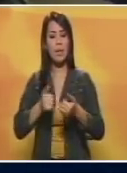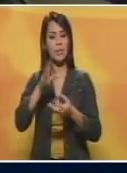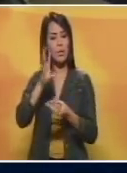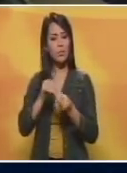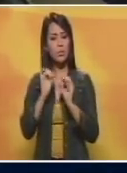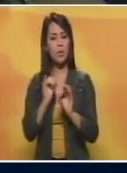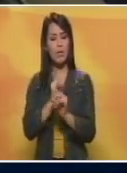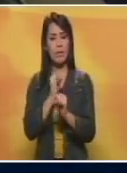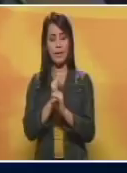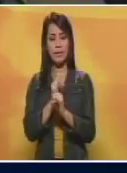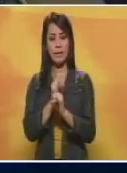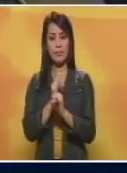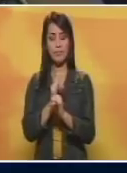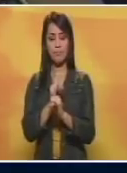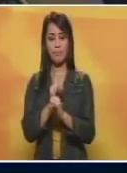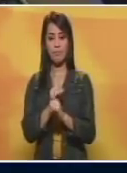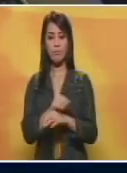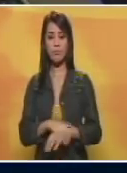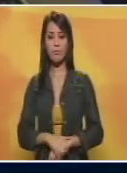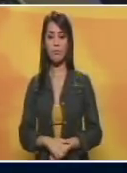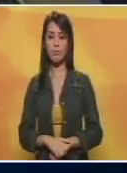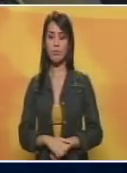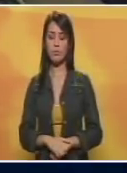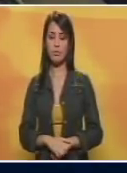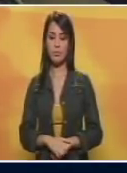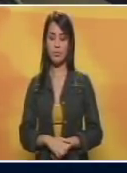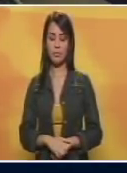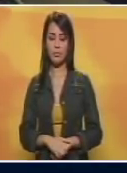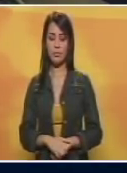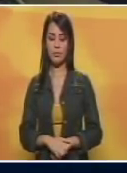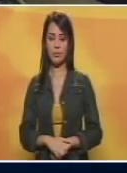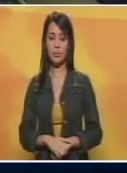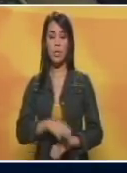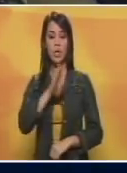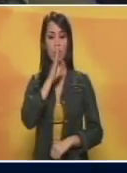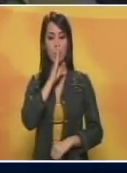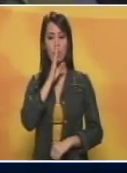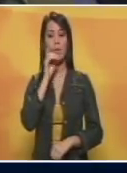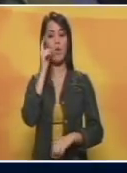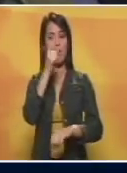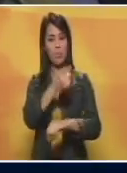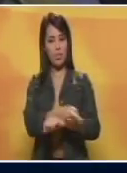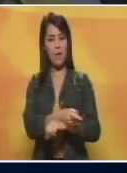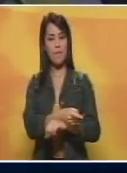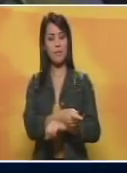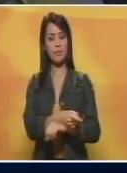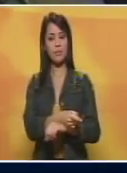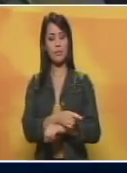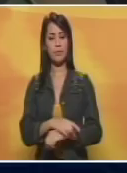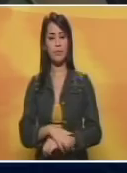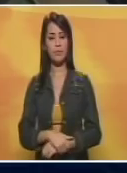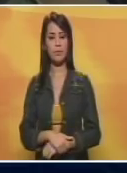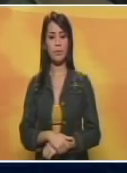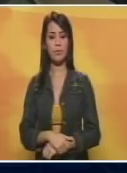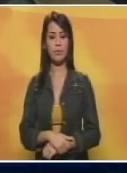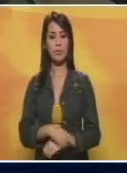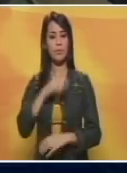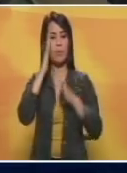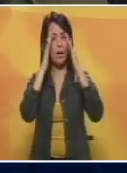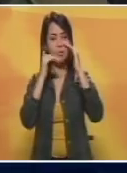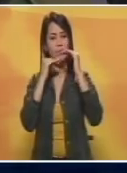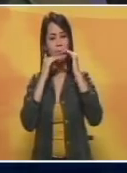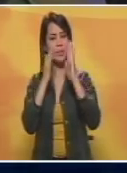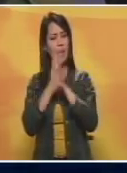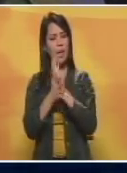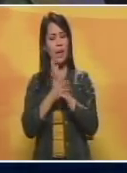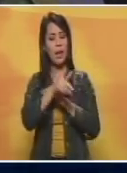nuevo bolívar soberano y los bancos deberán tener una sala situacional para atender a sus